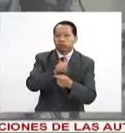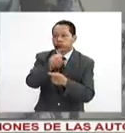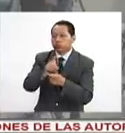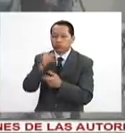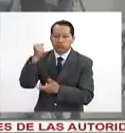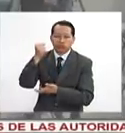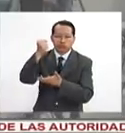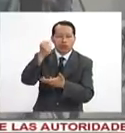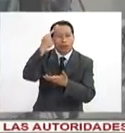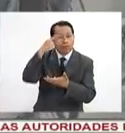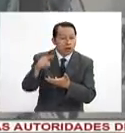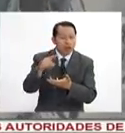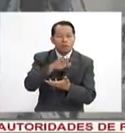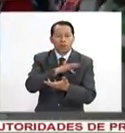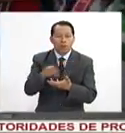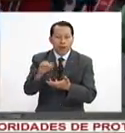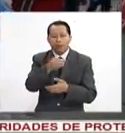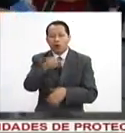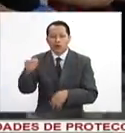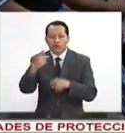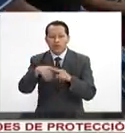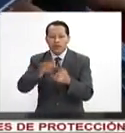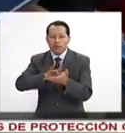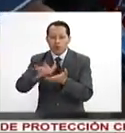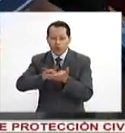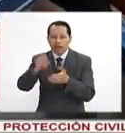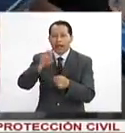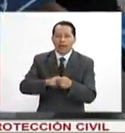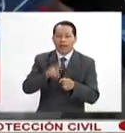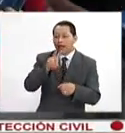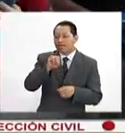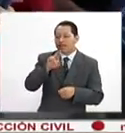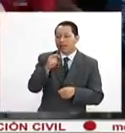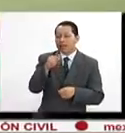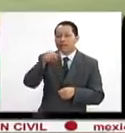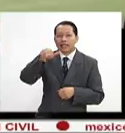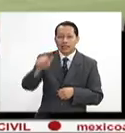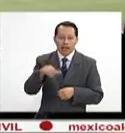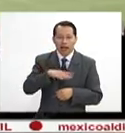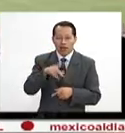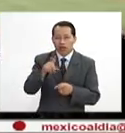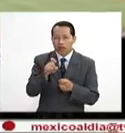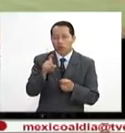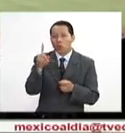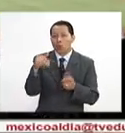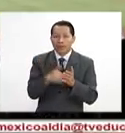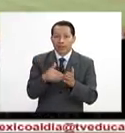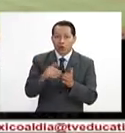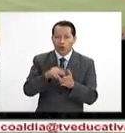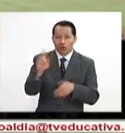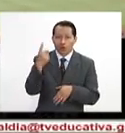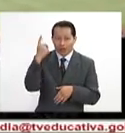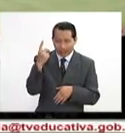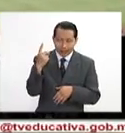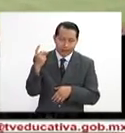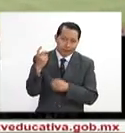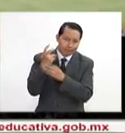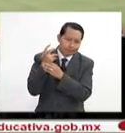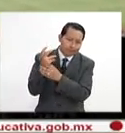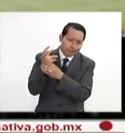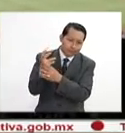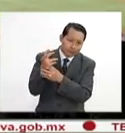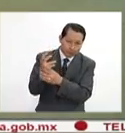para organizaciones de caridad en el Parque Nacional en Virginia, en el que se recaudaron más de $1 millón. De acuerdo con